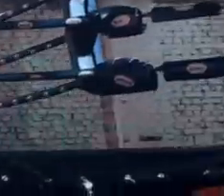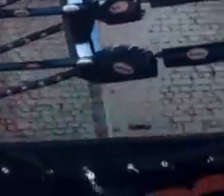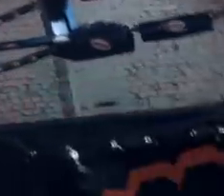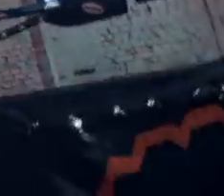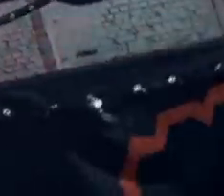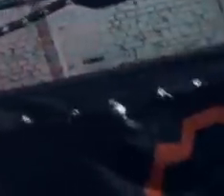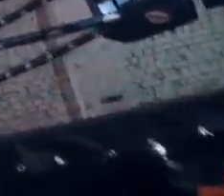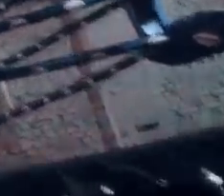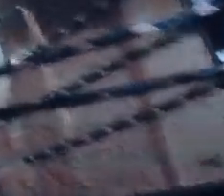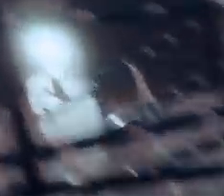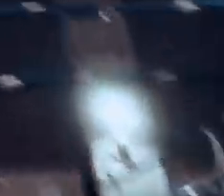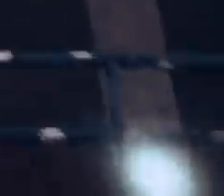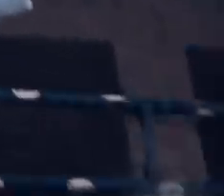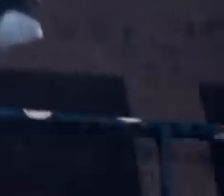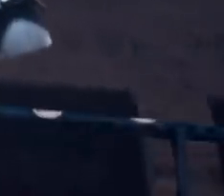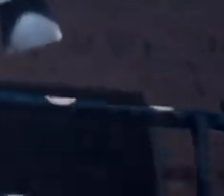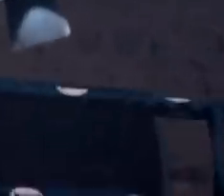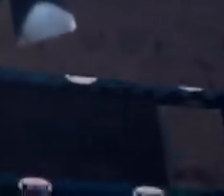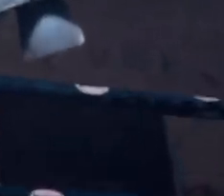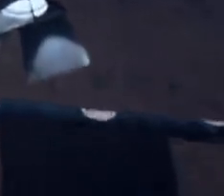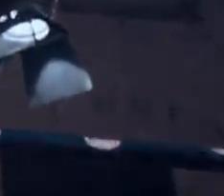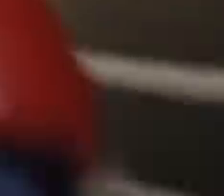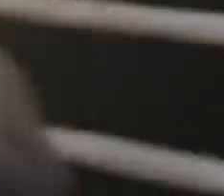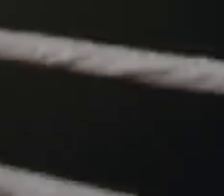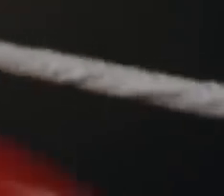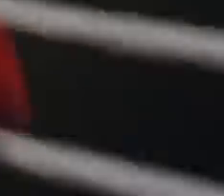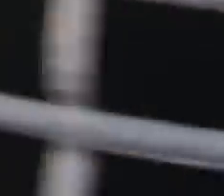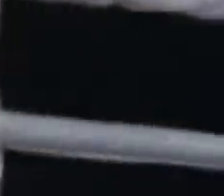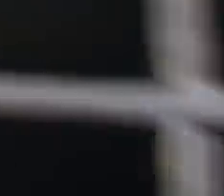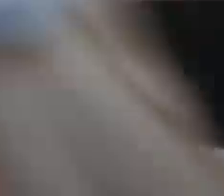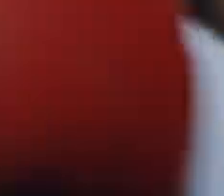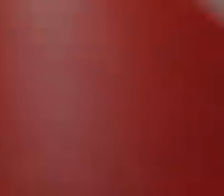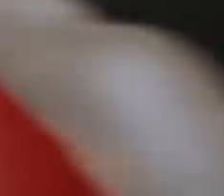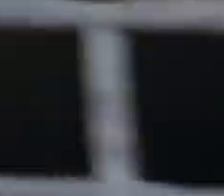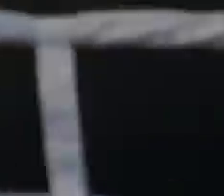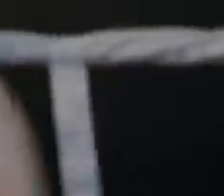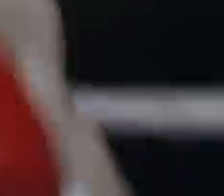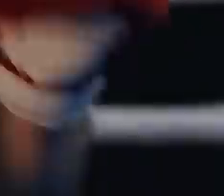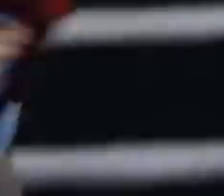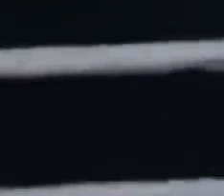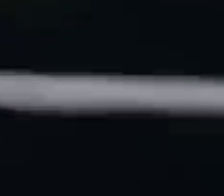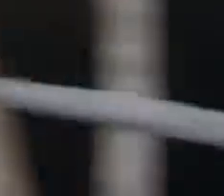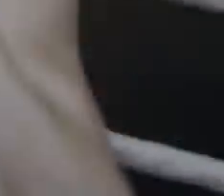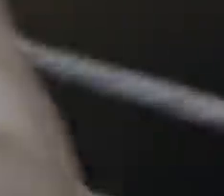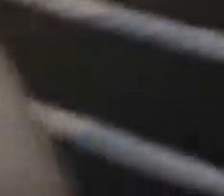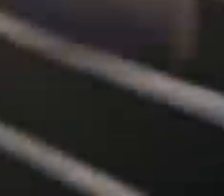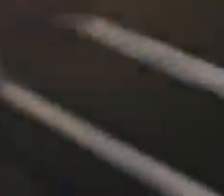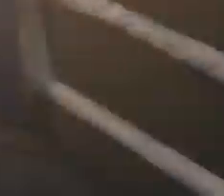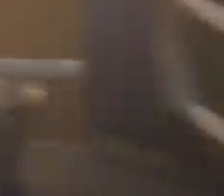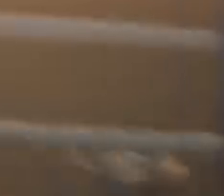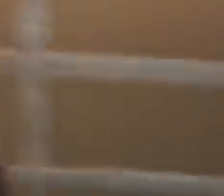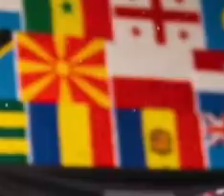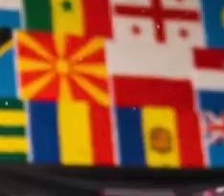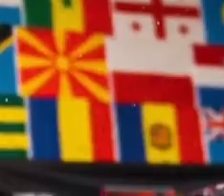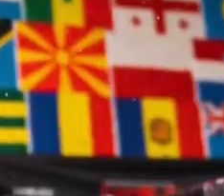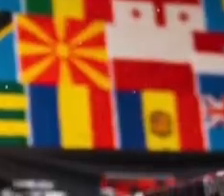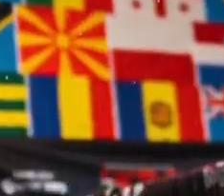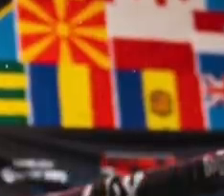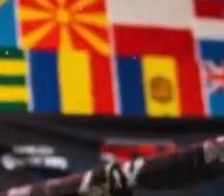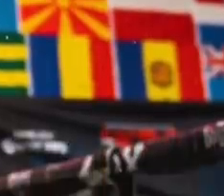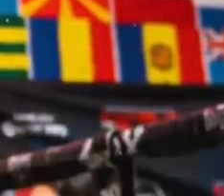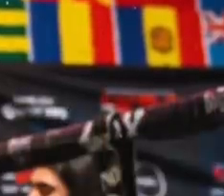sino incluso internacionales, que atestiguen este gran momento, y uno de ellos